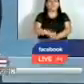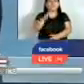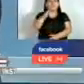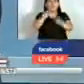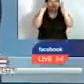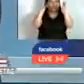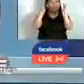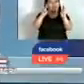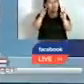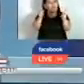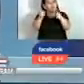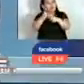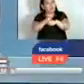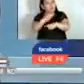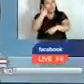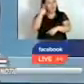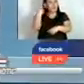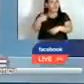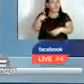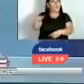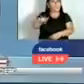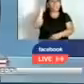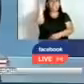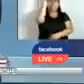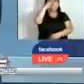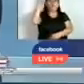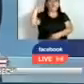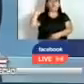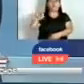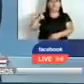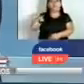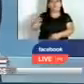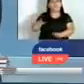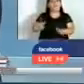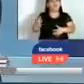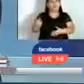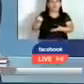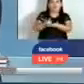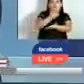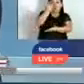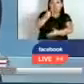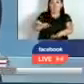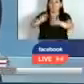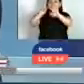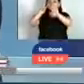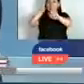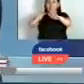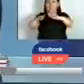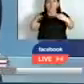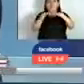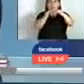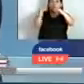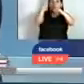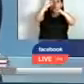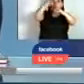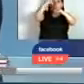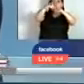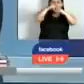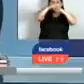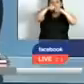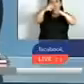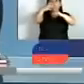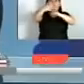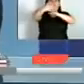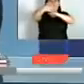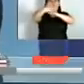a cambiar de tema. Tragedia en Bolivia. 7 estudiantes universitarios murieron al caer de un cuarto piso. Una baranda se